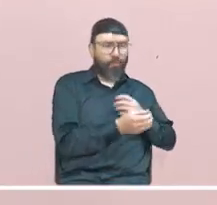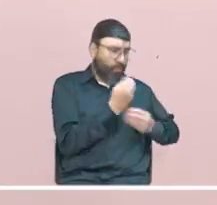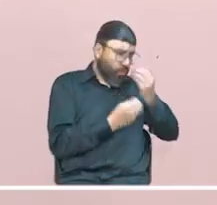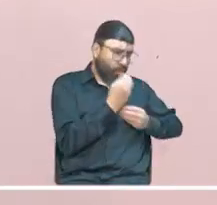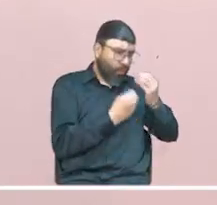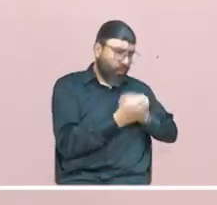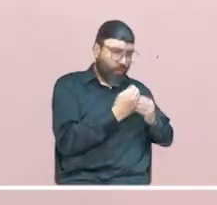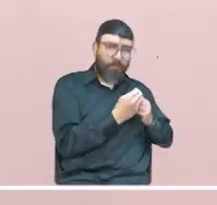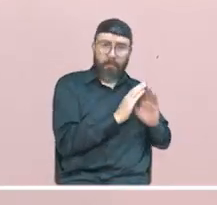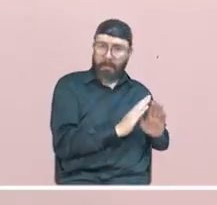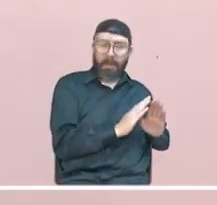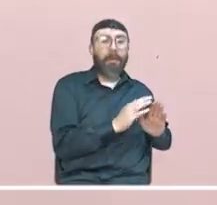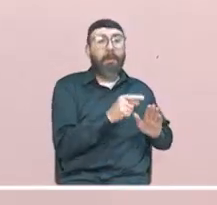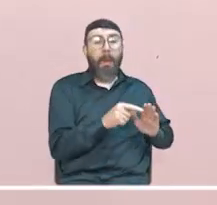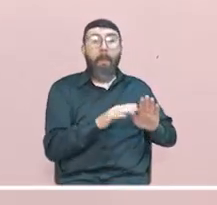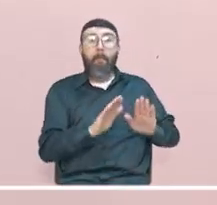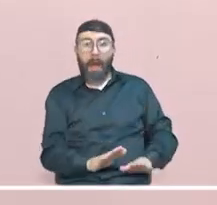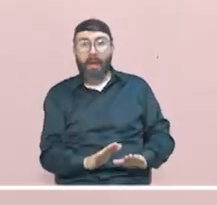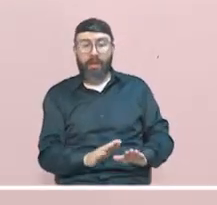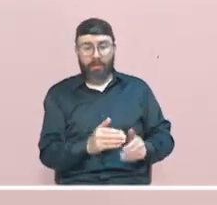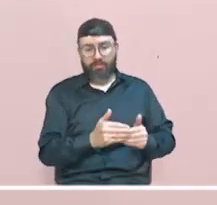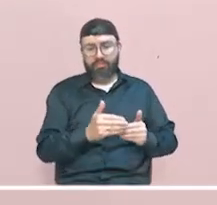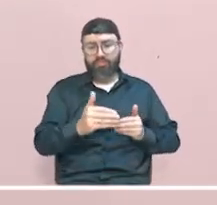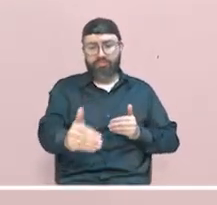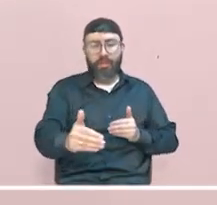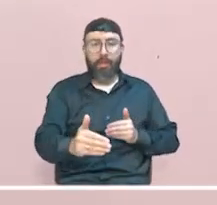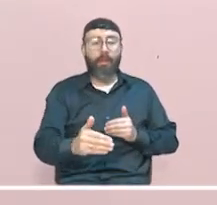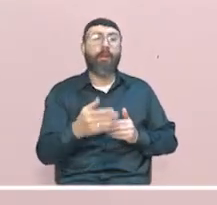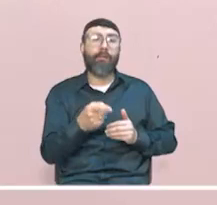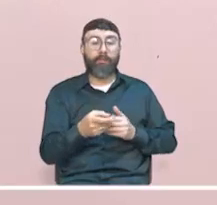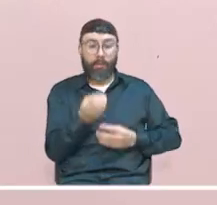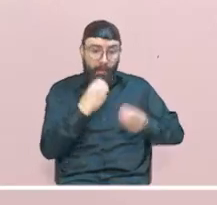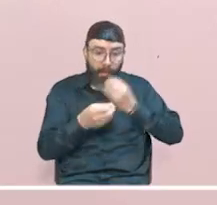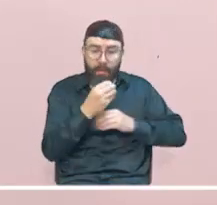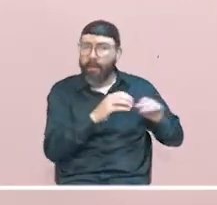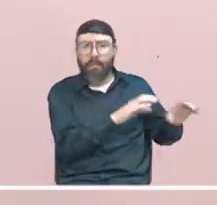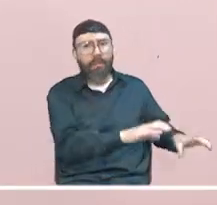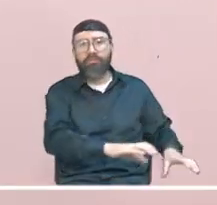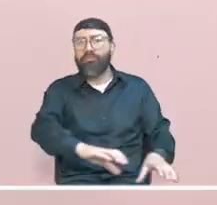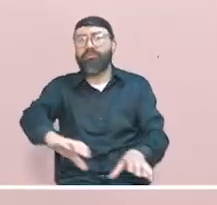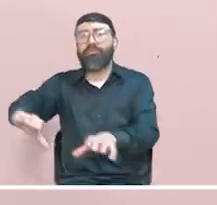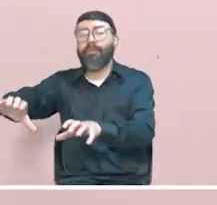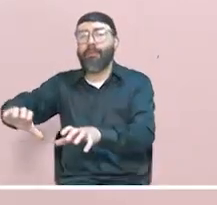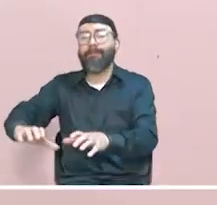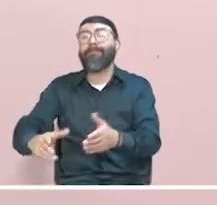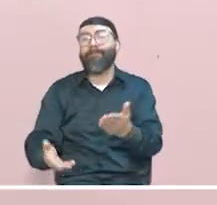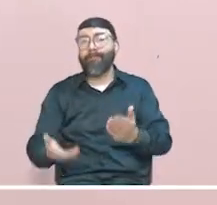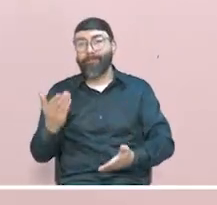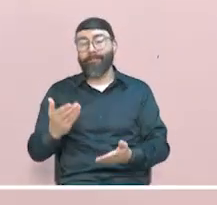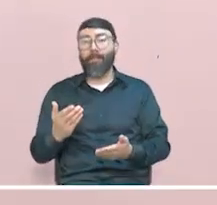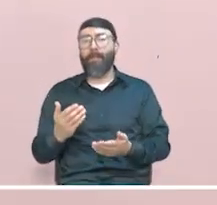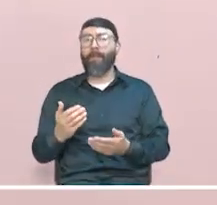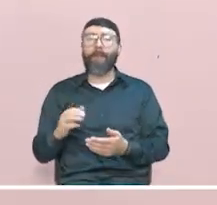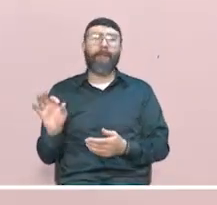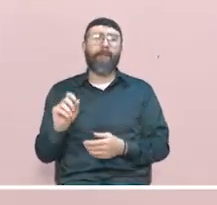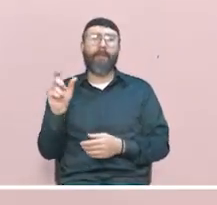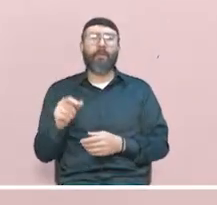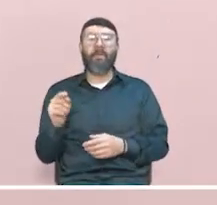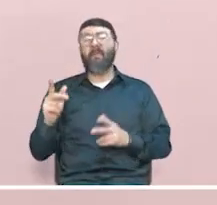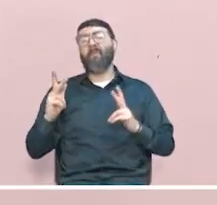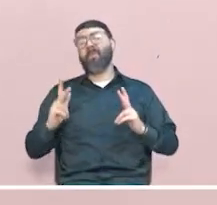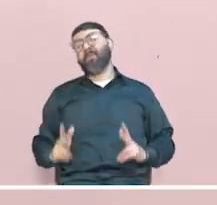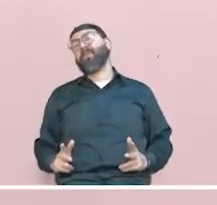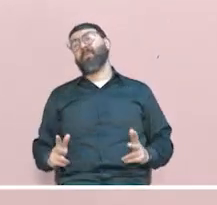calorías. Muchos problemas son asociados al sobrepeso u otras condiciones de sedentarismo. Yo